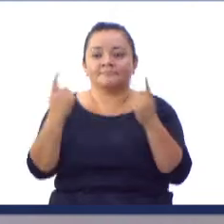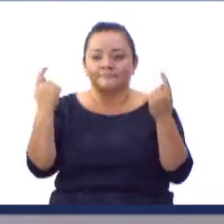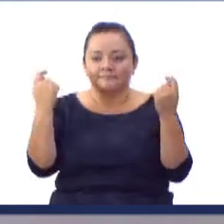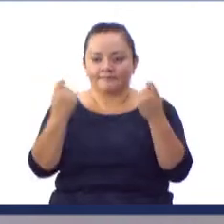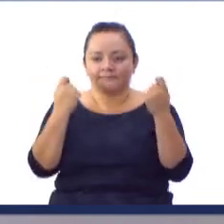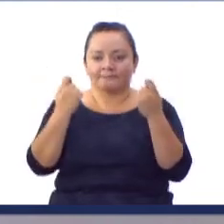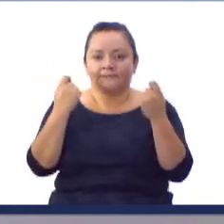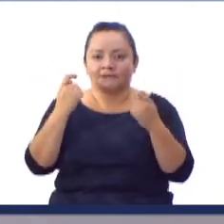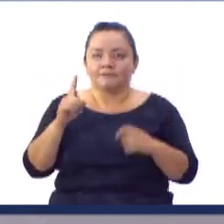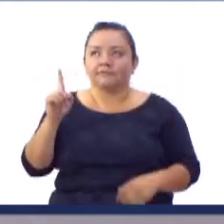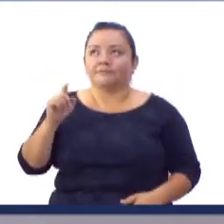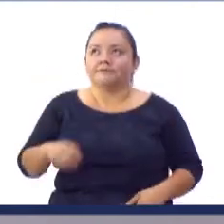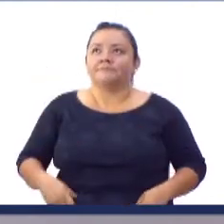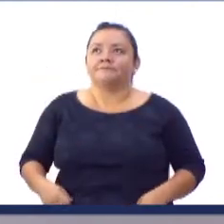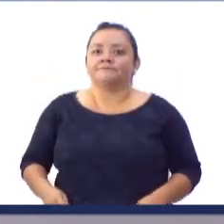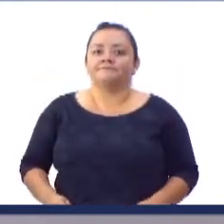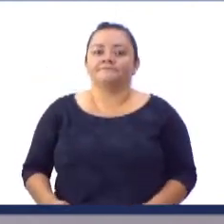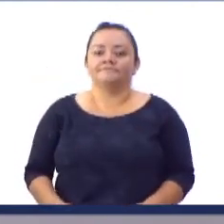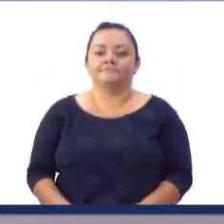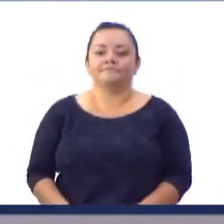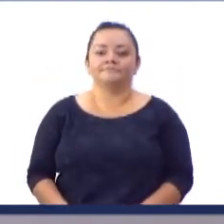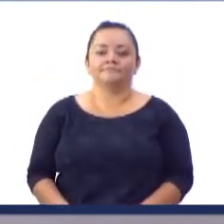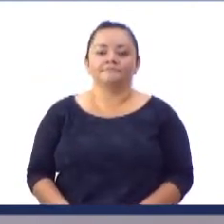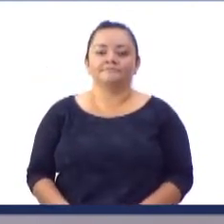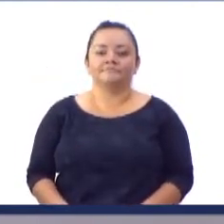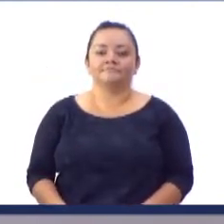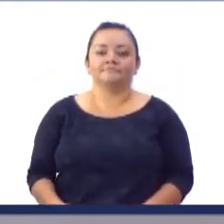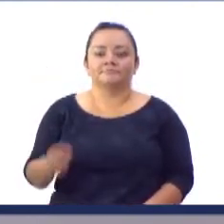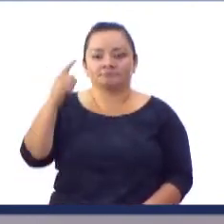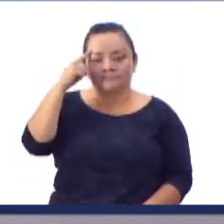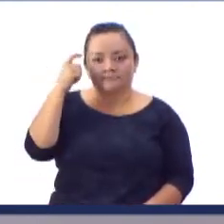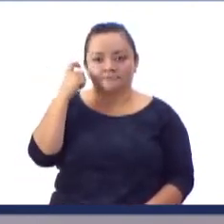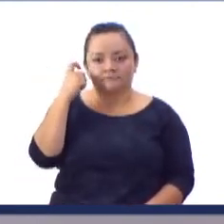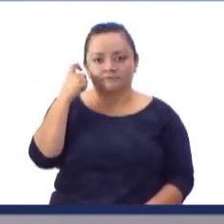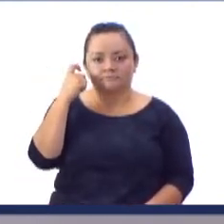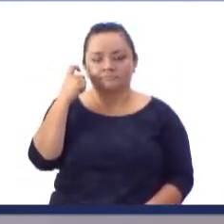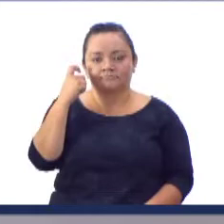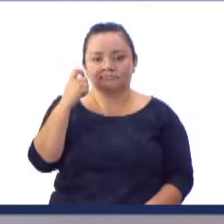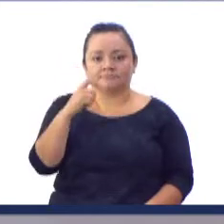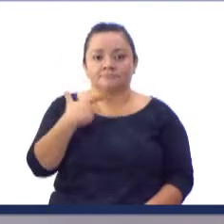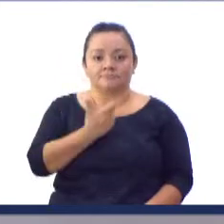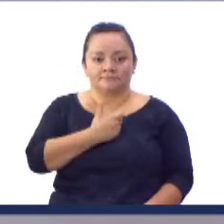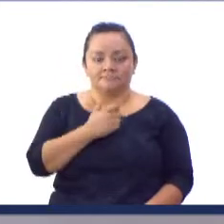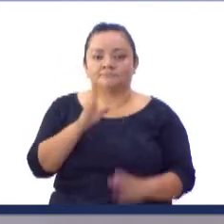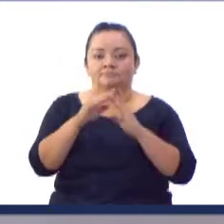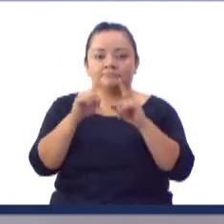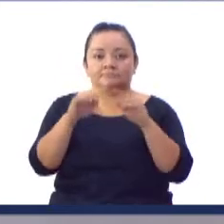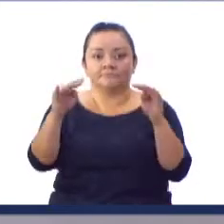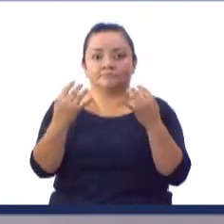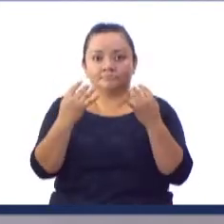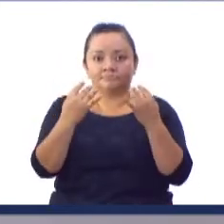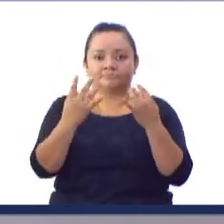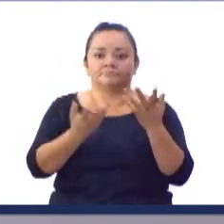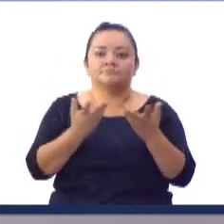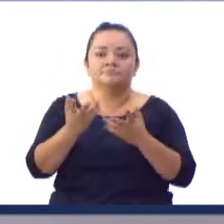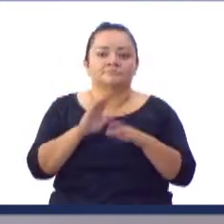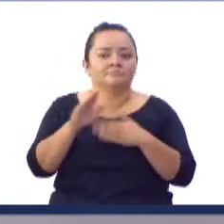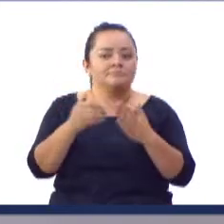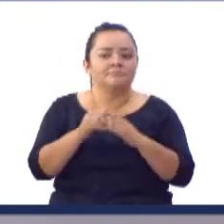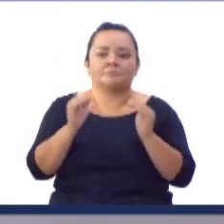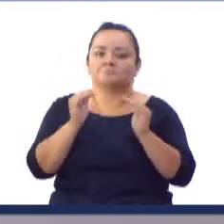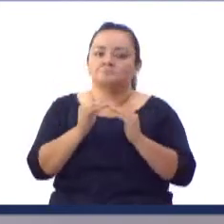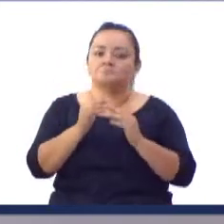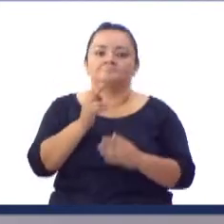oria dios recuerde a todos los que están al oeste iglesia del aire los servicios están